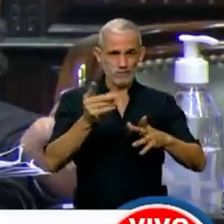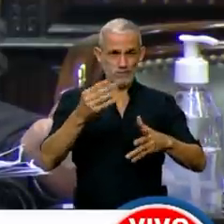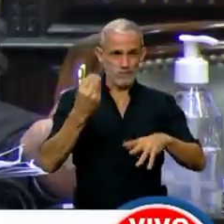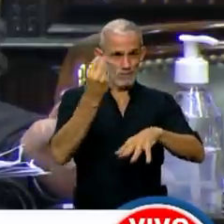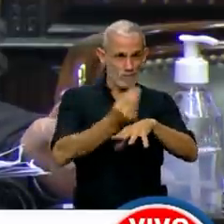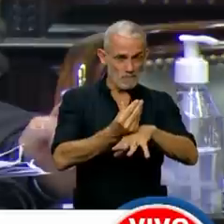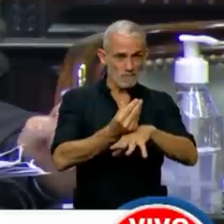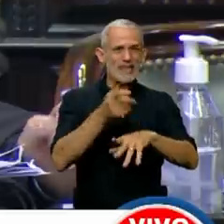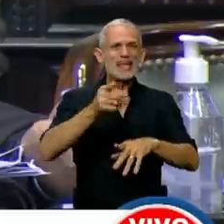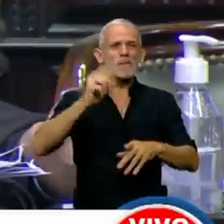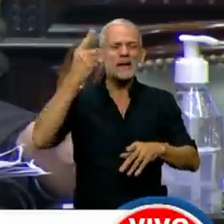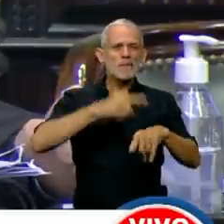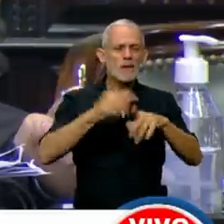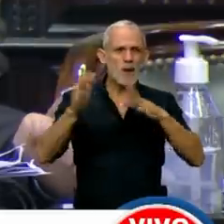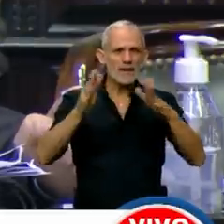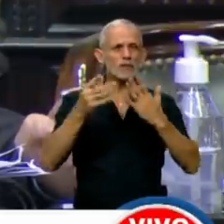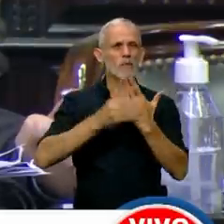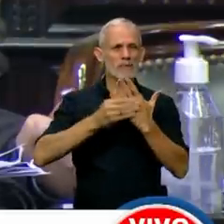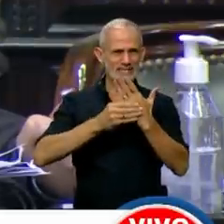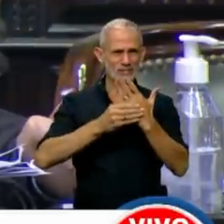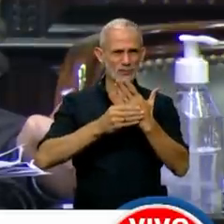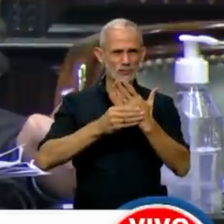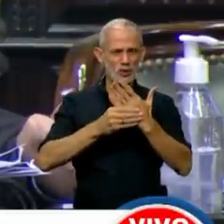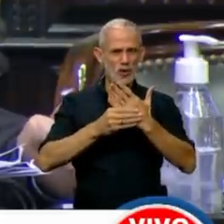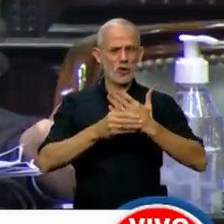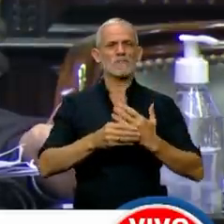presencia de ese primer momento del ministro